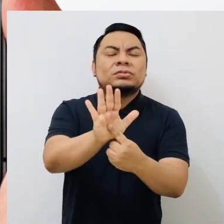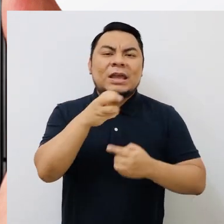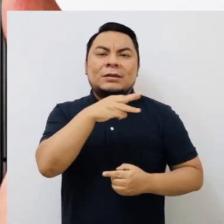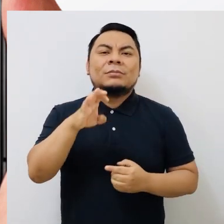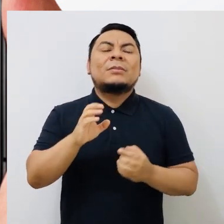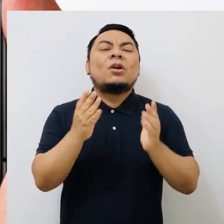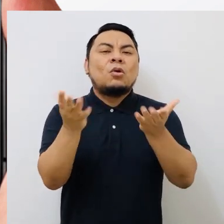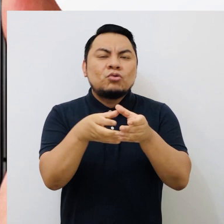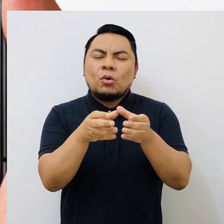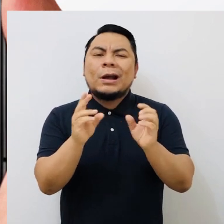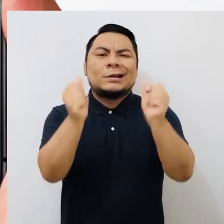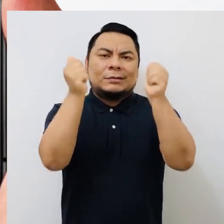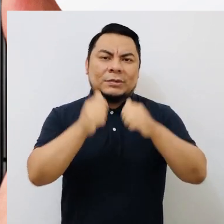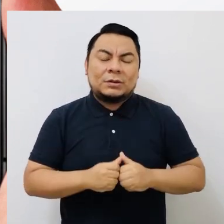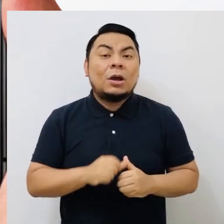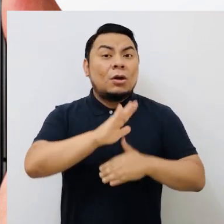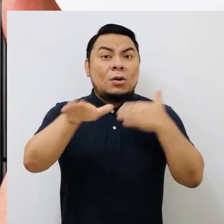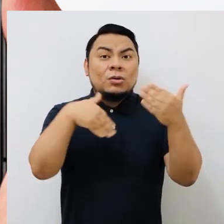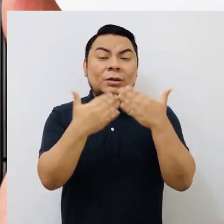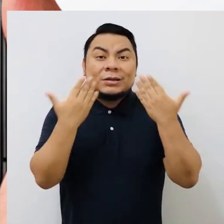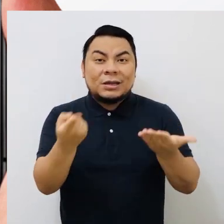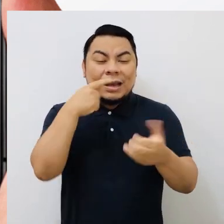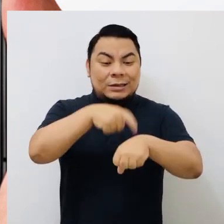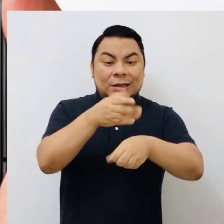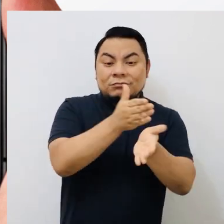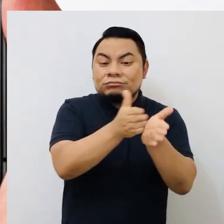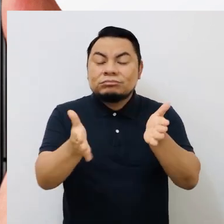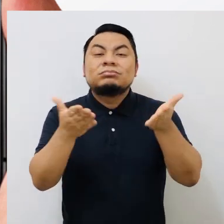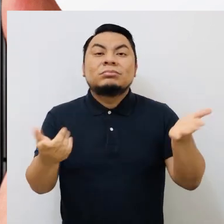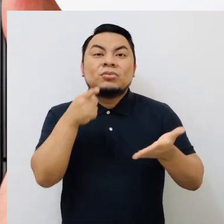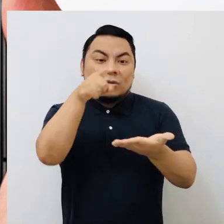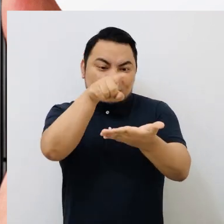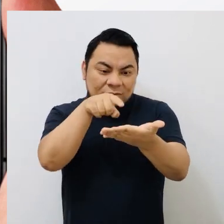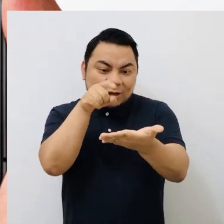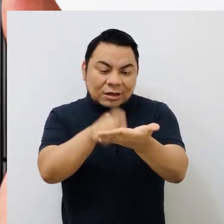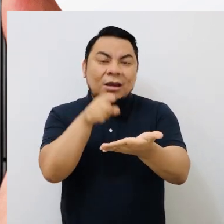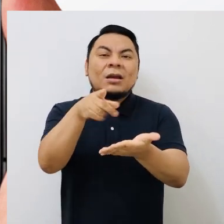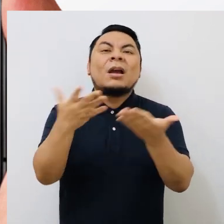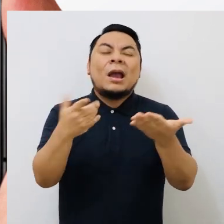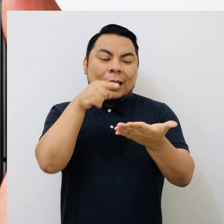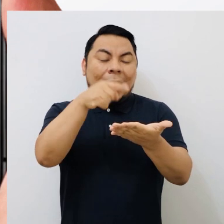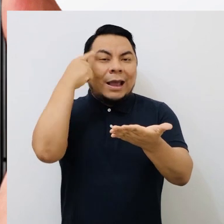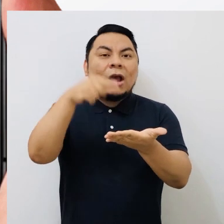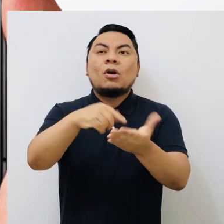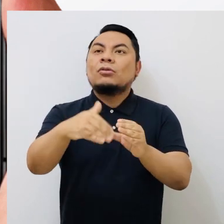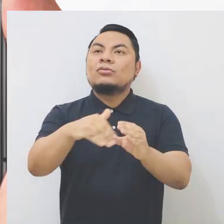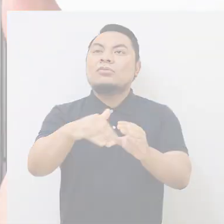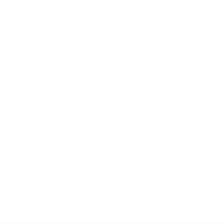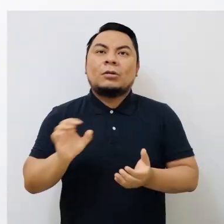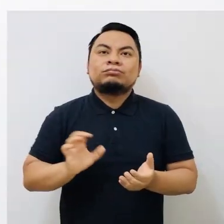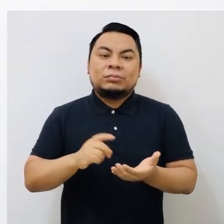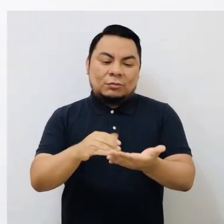manera oportuna. Para activar alertas de los vencimientos de plazo, en el menú selecciona el icono de tuerca y activa las